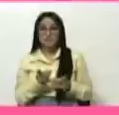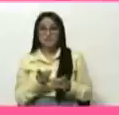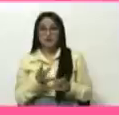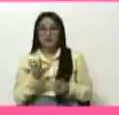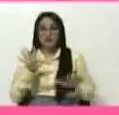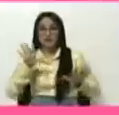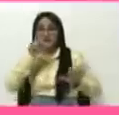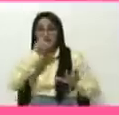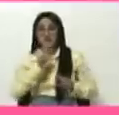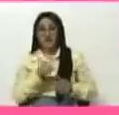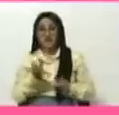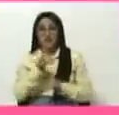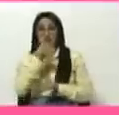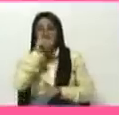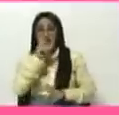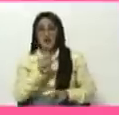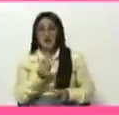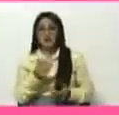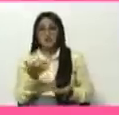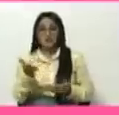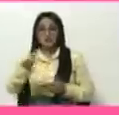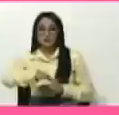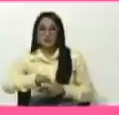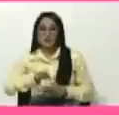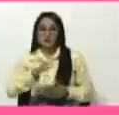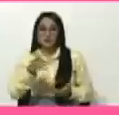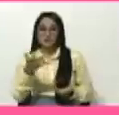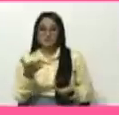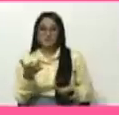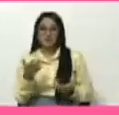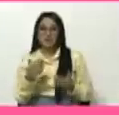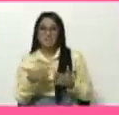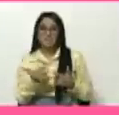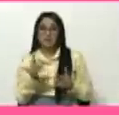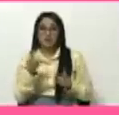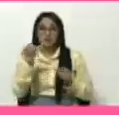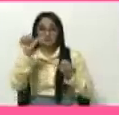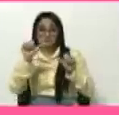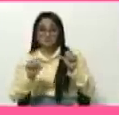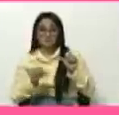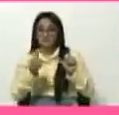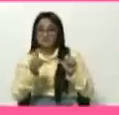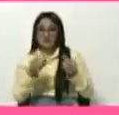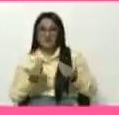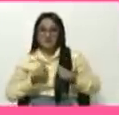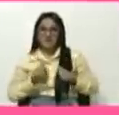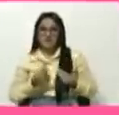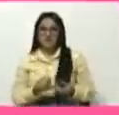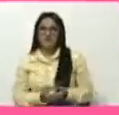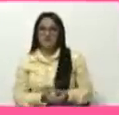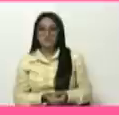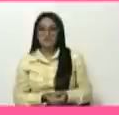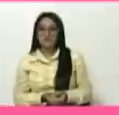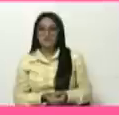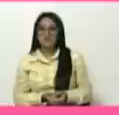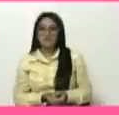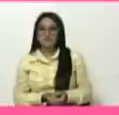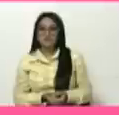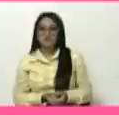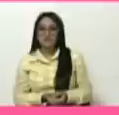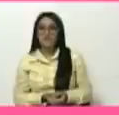10 años, 11 años cuando partió el comandante. Pero esas palabras están vigentes hoy día, muy vigentes.